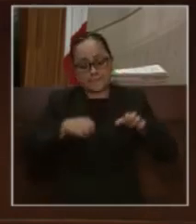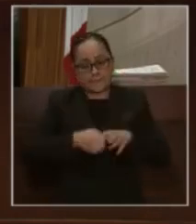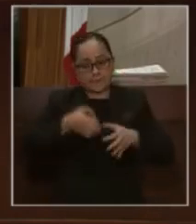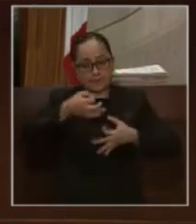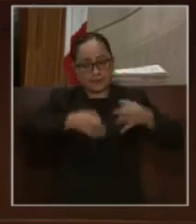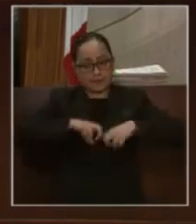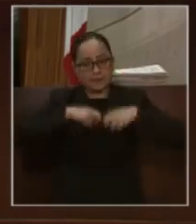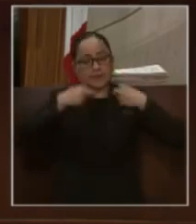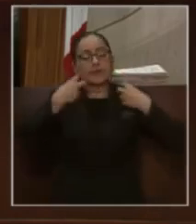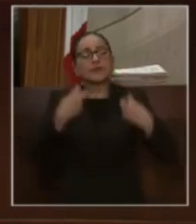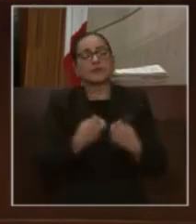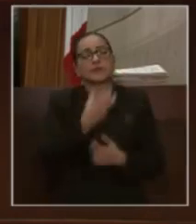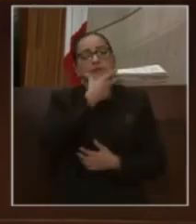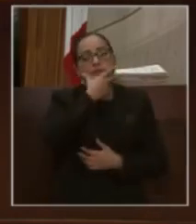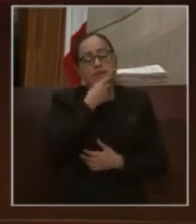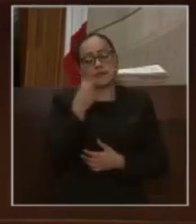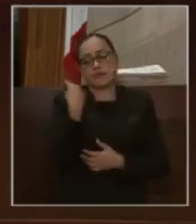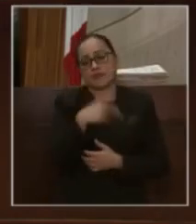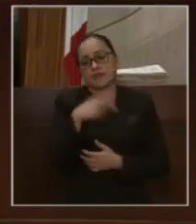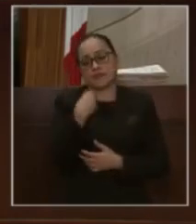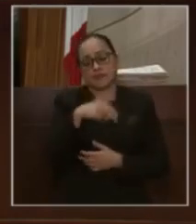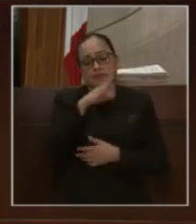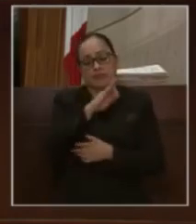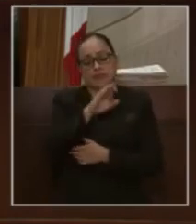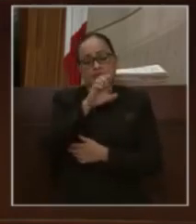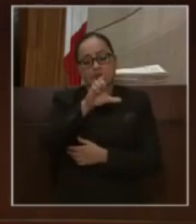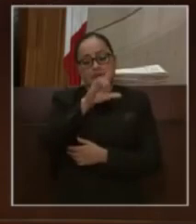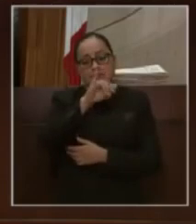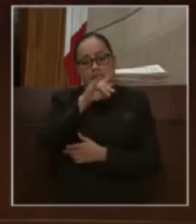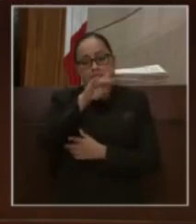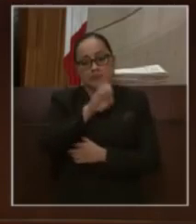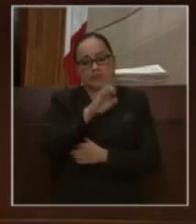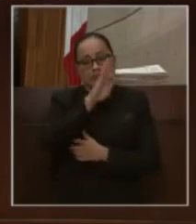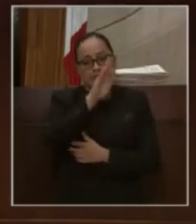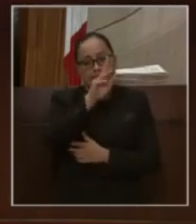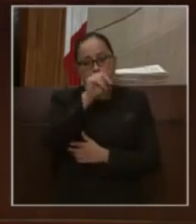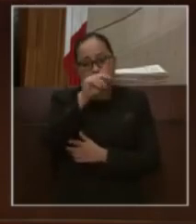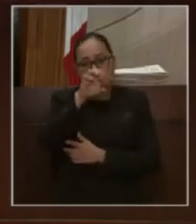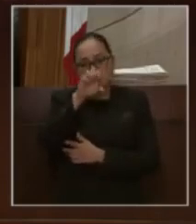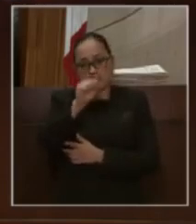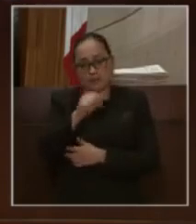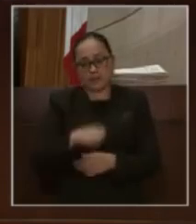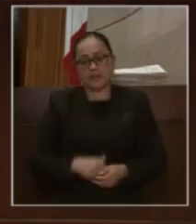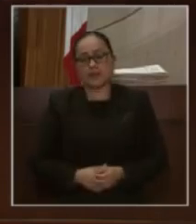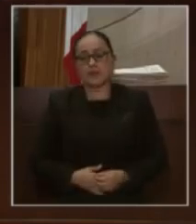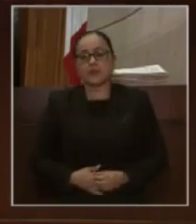Pleno la ponencia del magistrado Felipe Alfredo Fuentes Barrera.